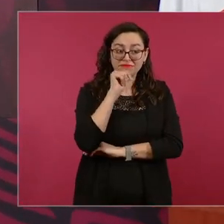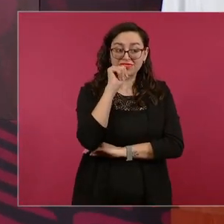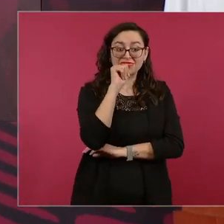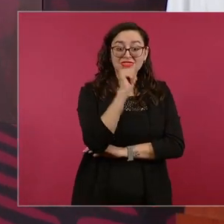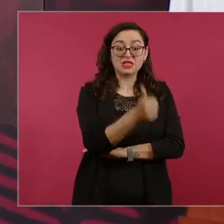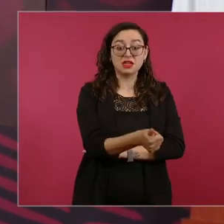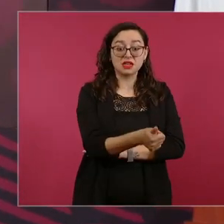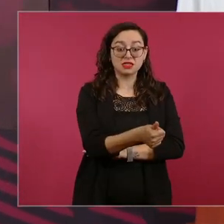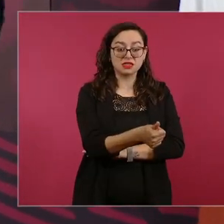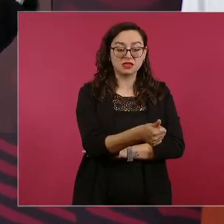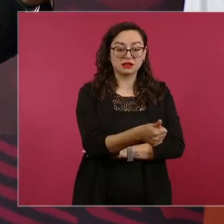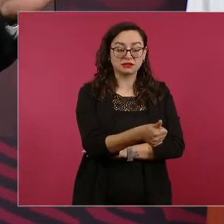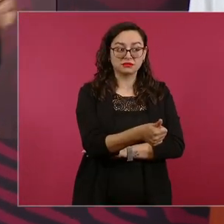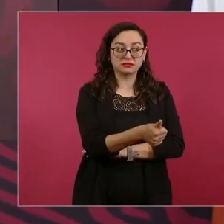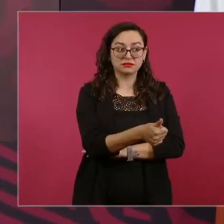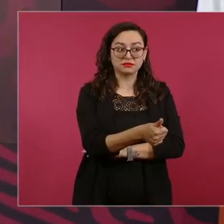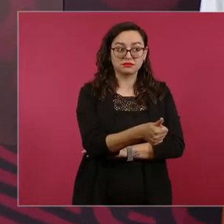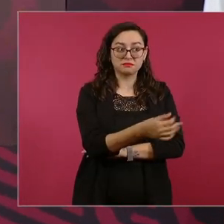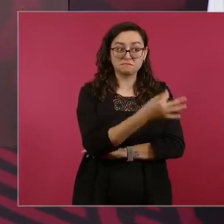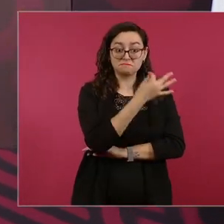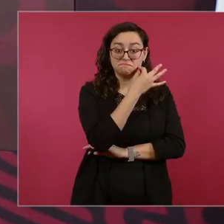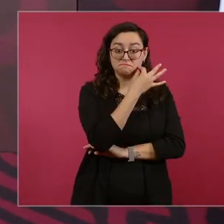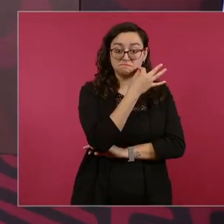sobre el tema de la violencia,